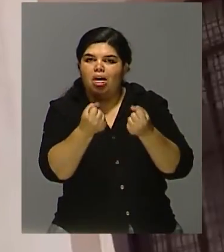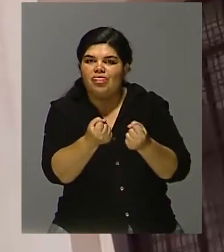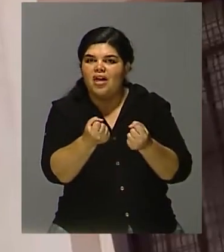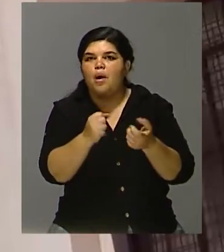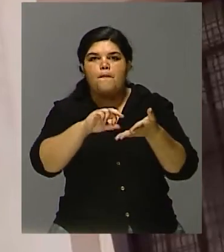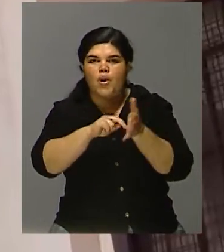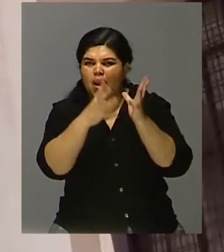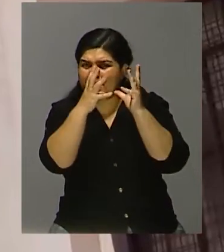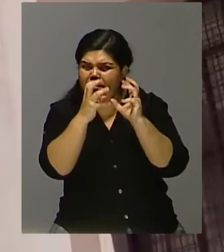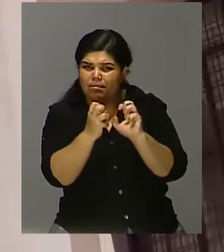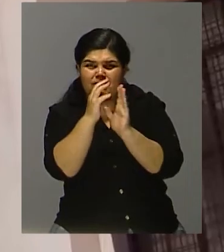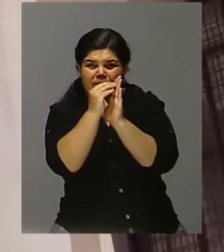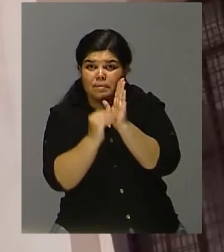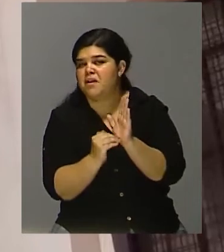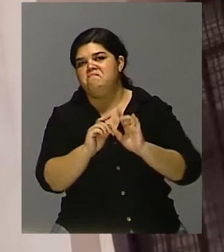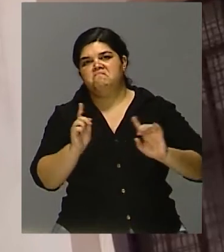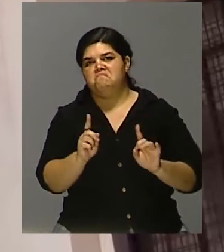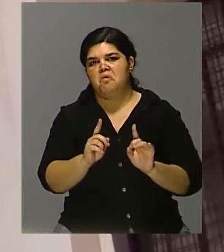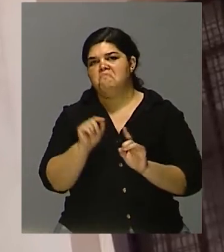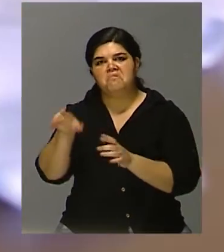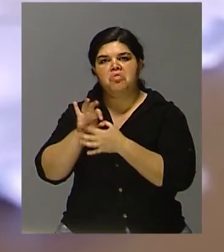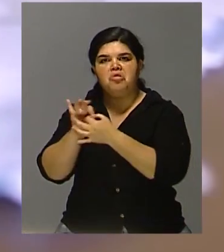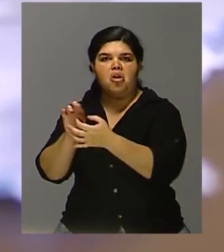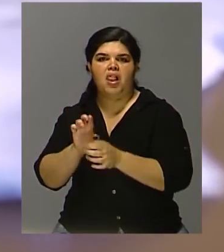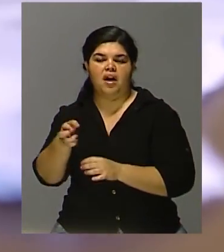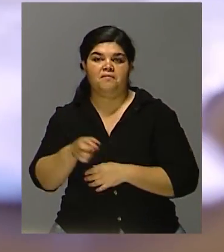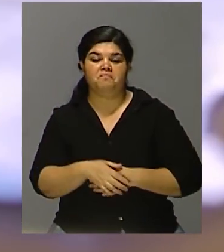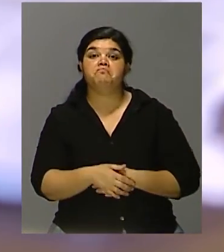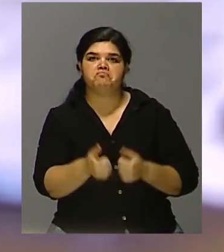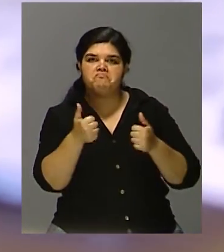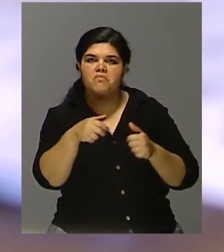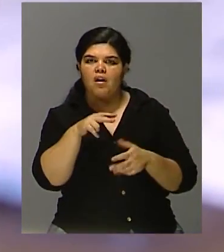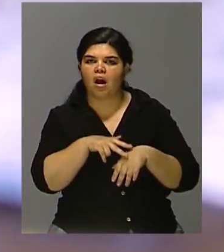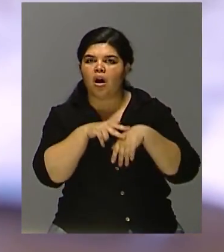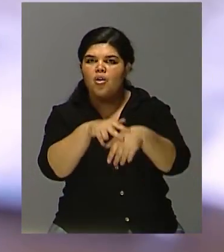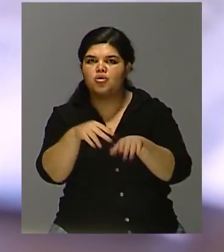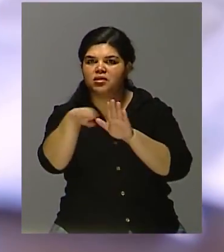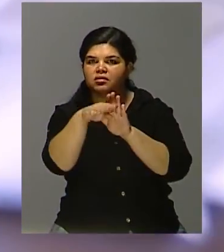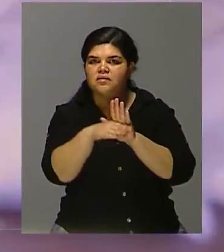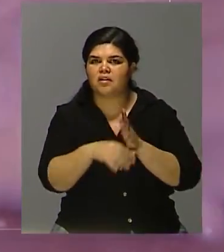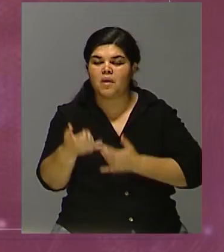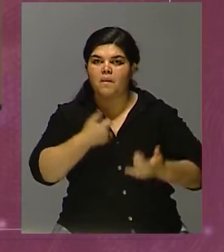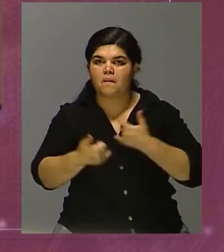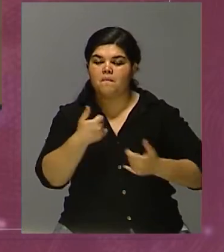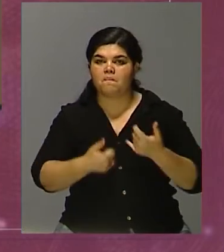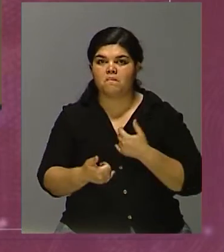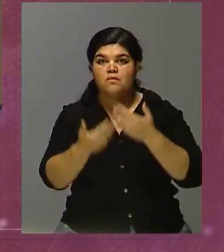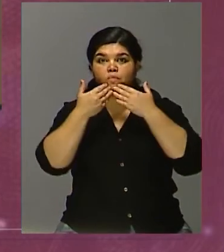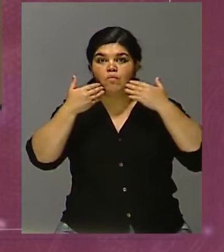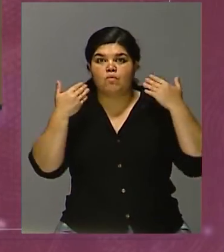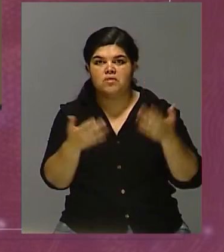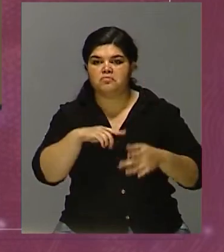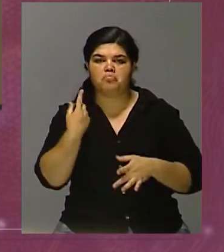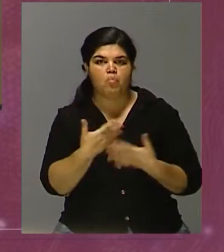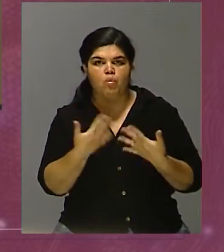importante tener en cuenta todo esto que nos has dicho, sobre todo si somos principiantes, y poner en valor esa posibilidad de que podemos